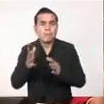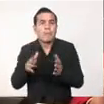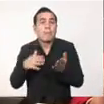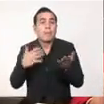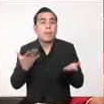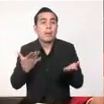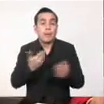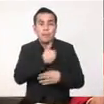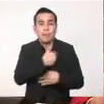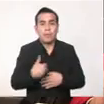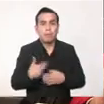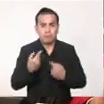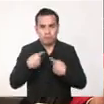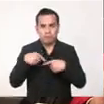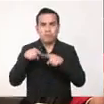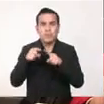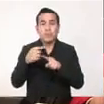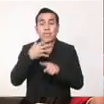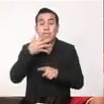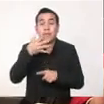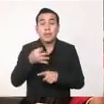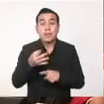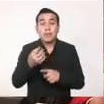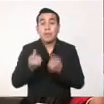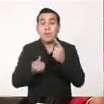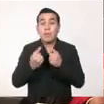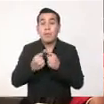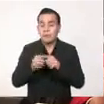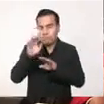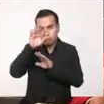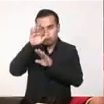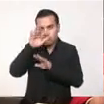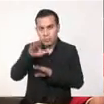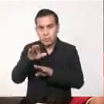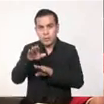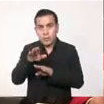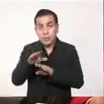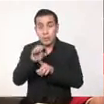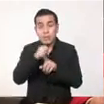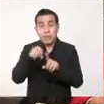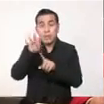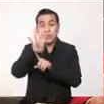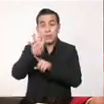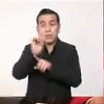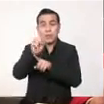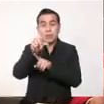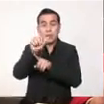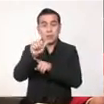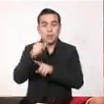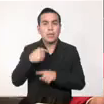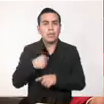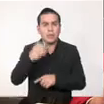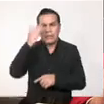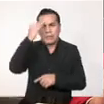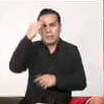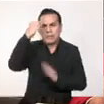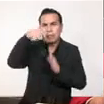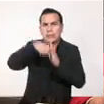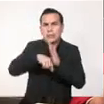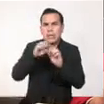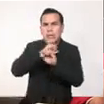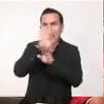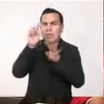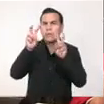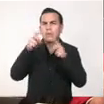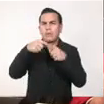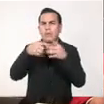para darle la palabra al presidente, fue el quebrantamiento de esta sala, lo digo con todo el conocimiento de toda la